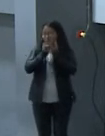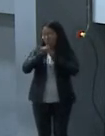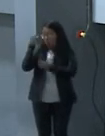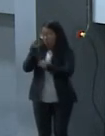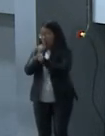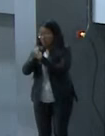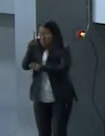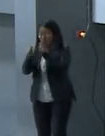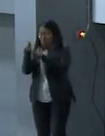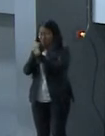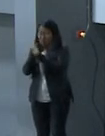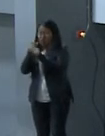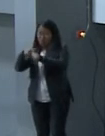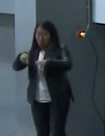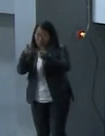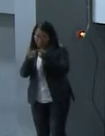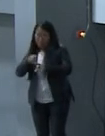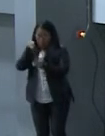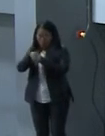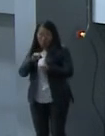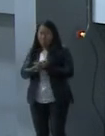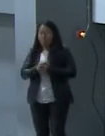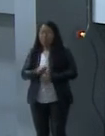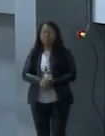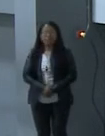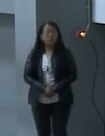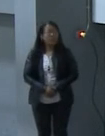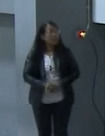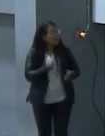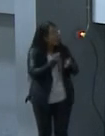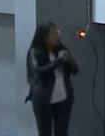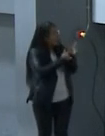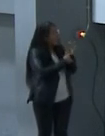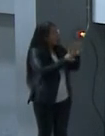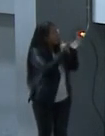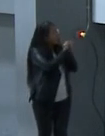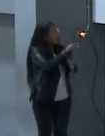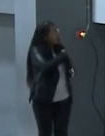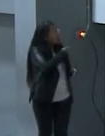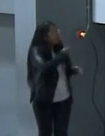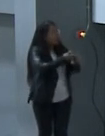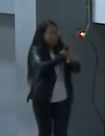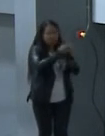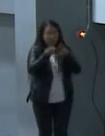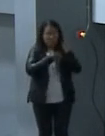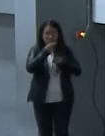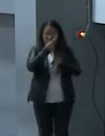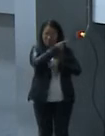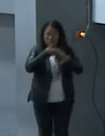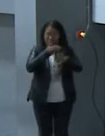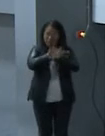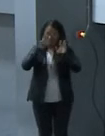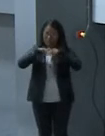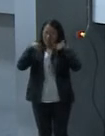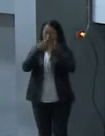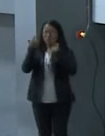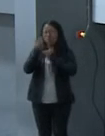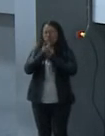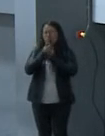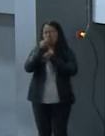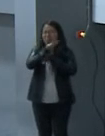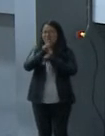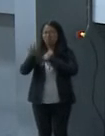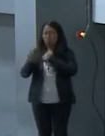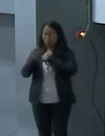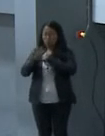trabajadores también, por supuesto. ¿Sí? Frente a eso, esta fue la presentación que hizo la universidad en la reunión que tuvimos el día 24